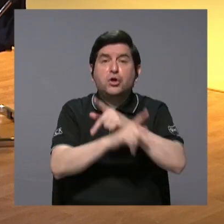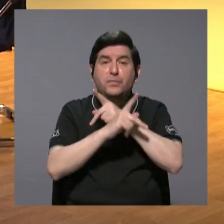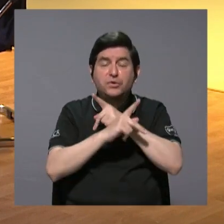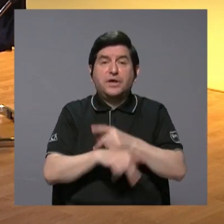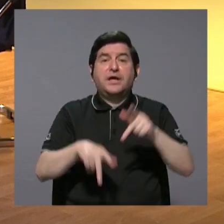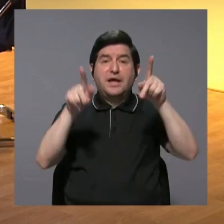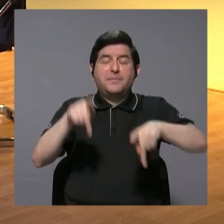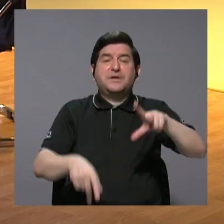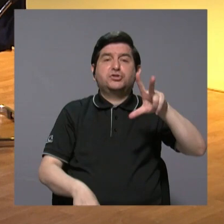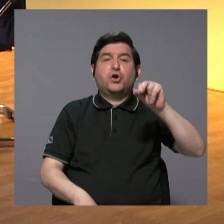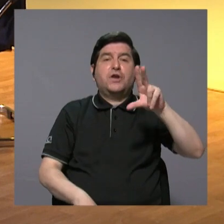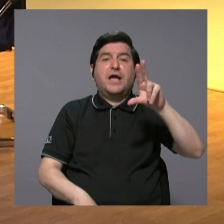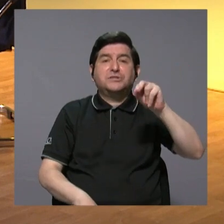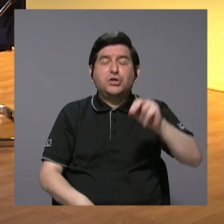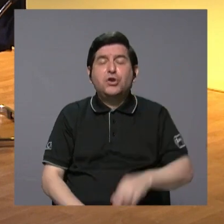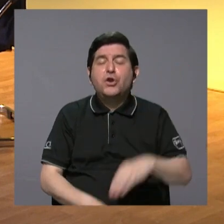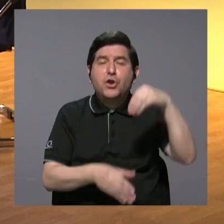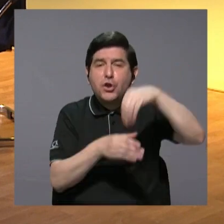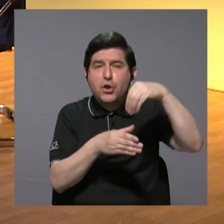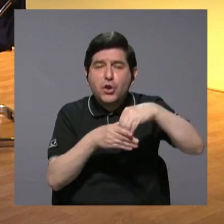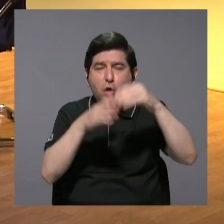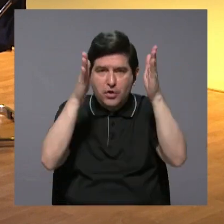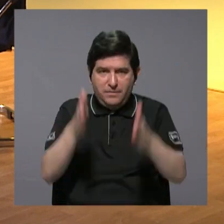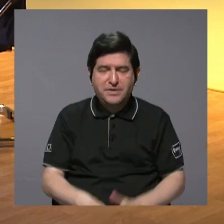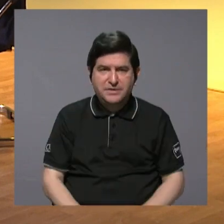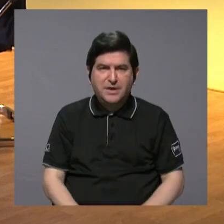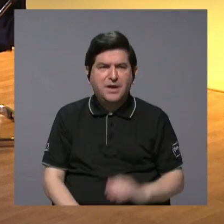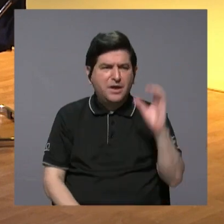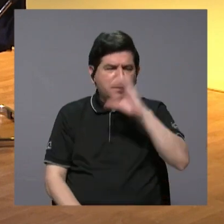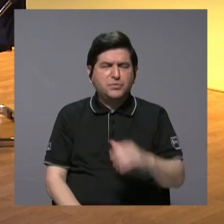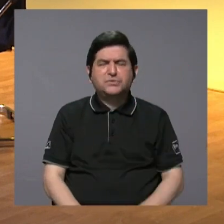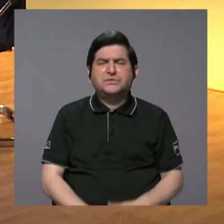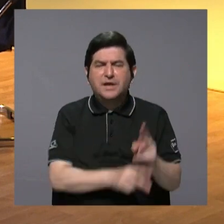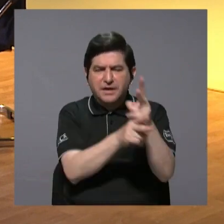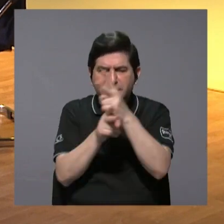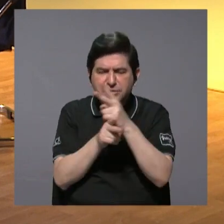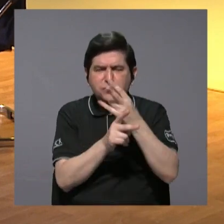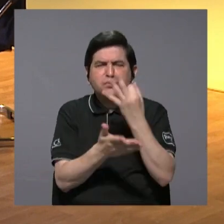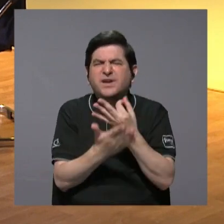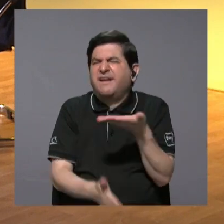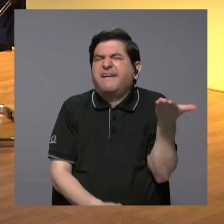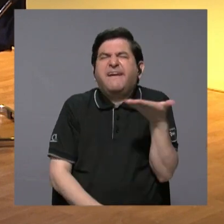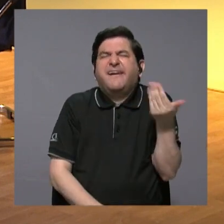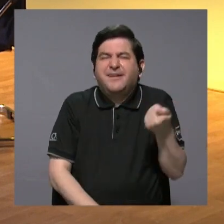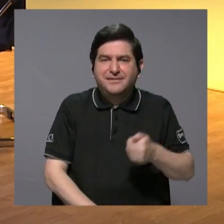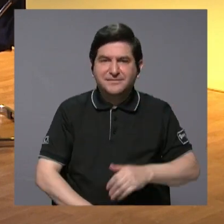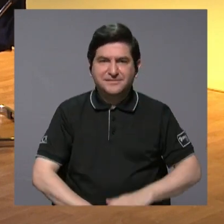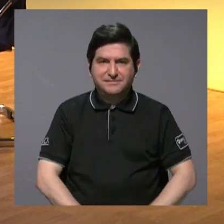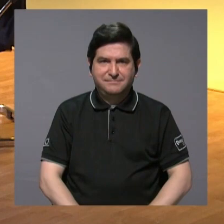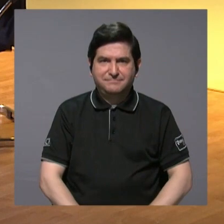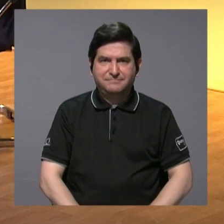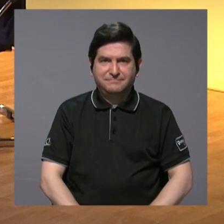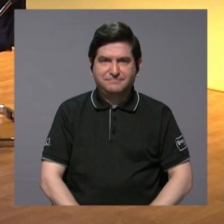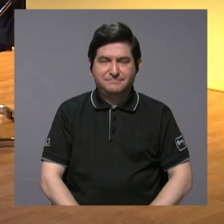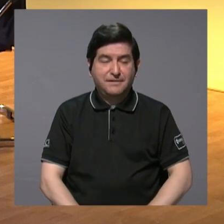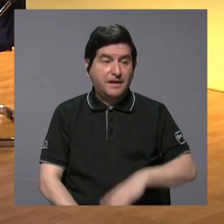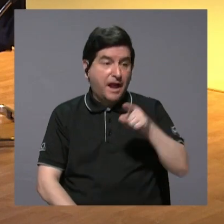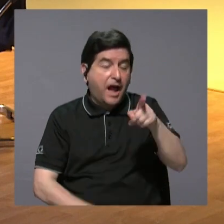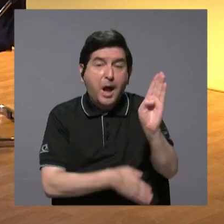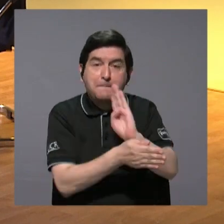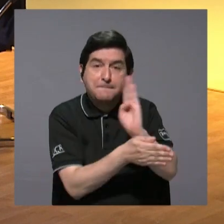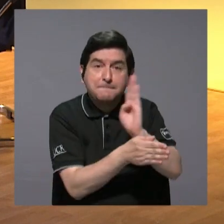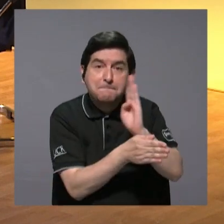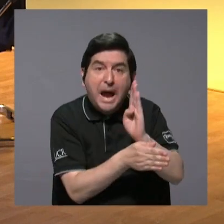no inversionistas. Lo que debería buscarse con la supervisión financiera es que aquellos